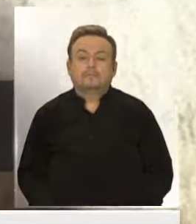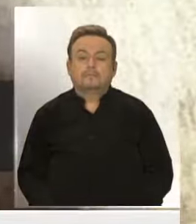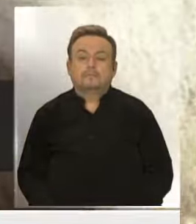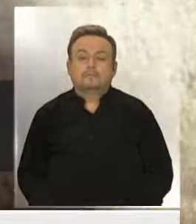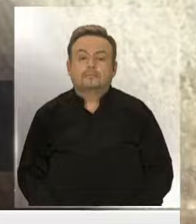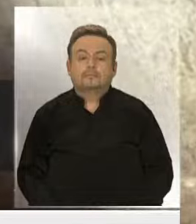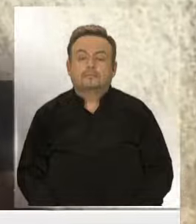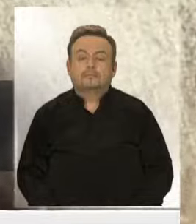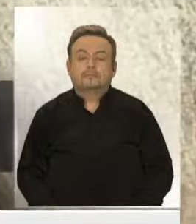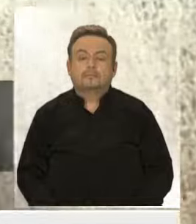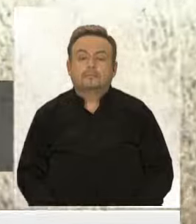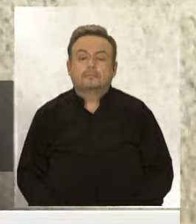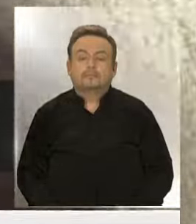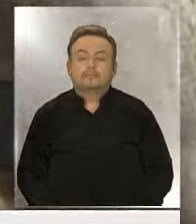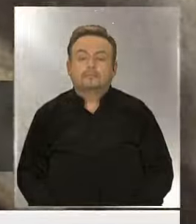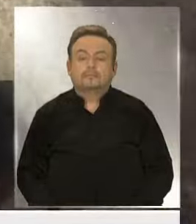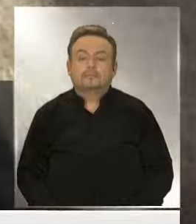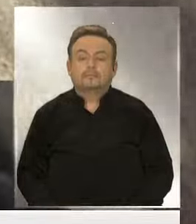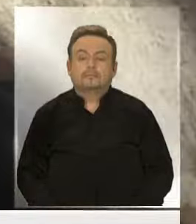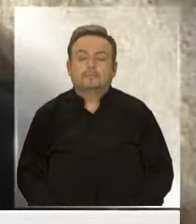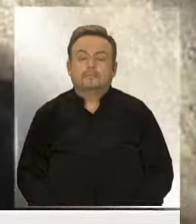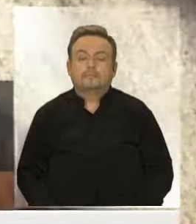¿Cómo está? ¿A vos? ¿A